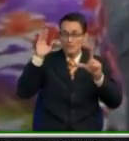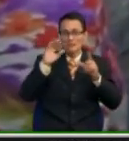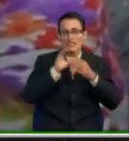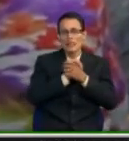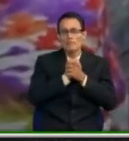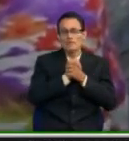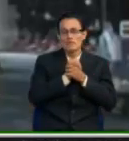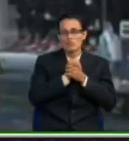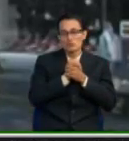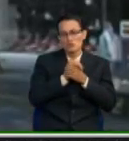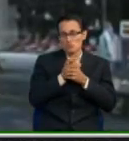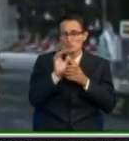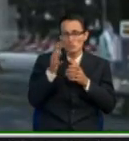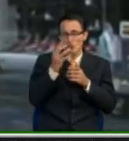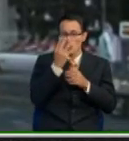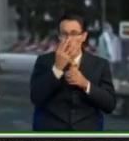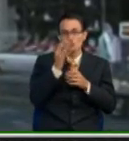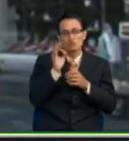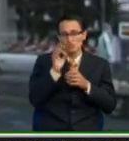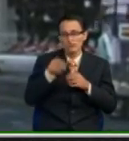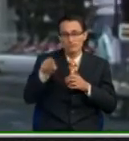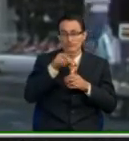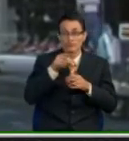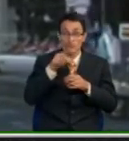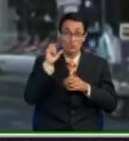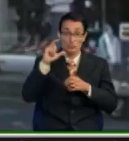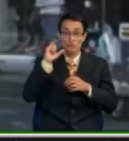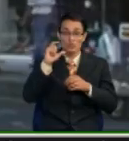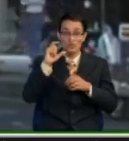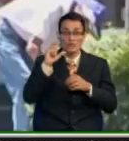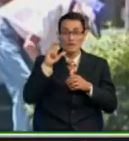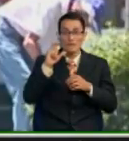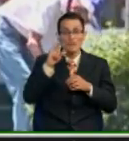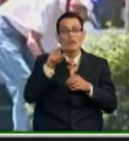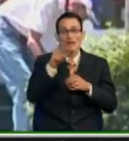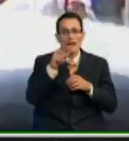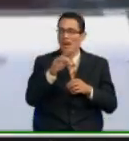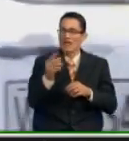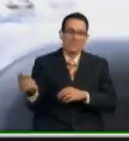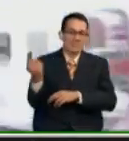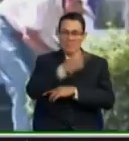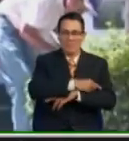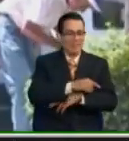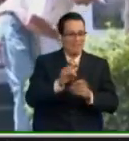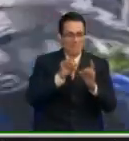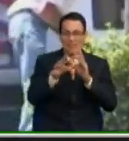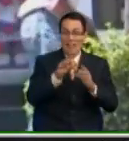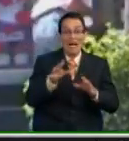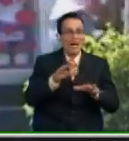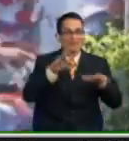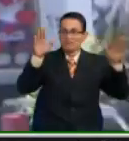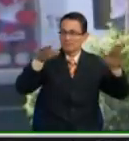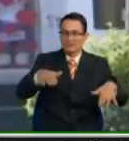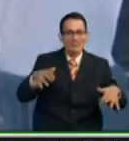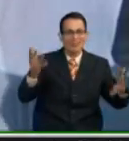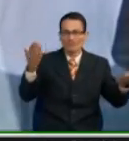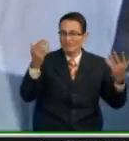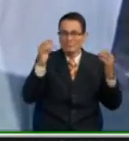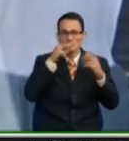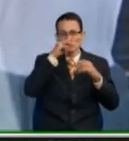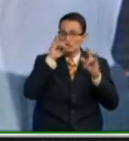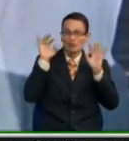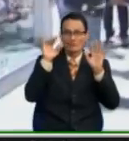familiares en cúcuta el sector comercial ya institucionalizó la fecha y organiza descuento eventos infantiles